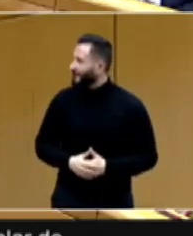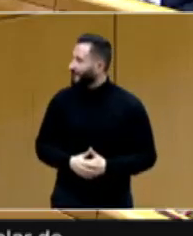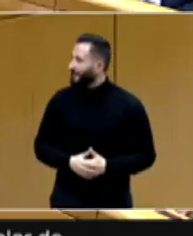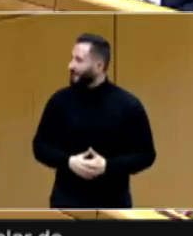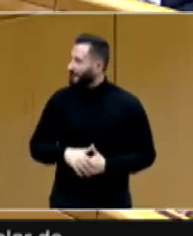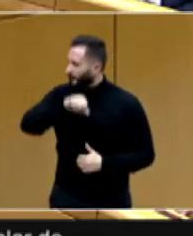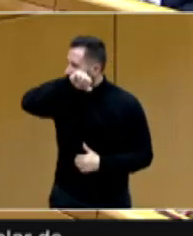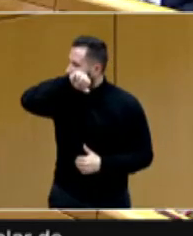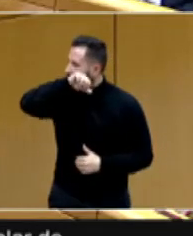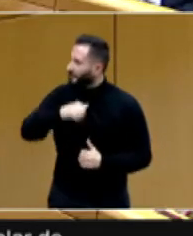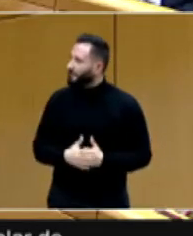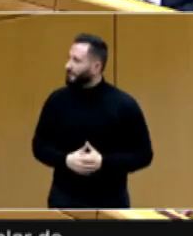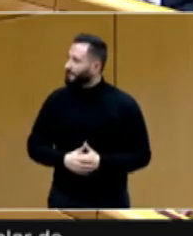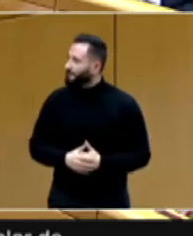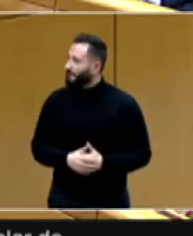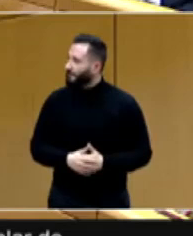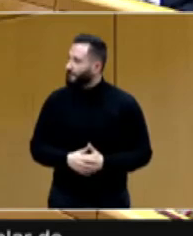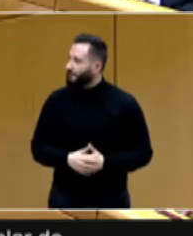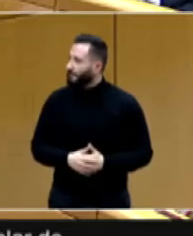María José